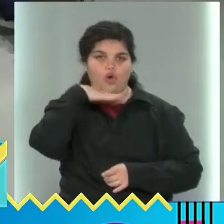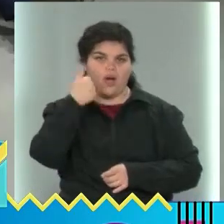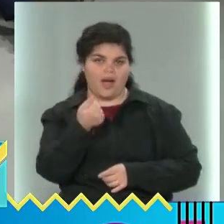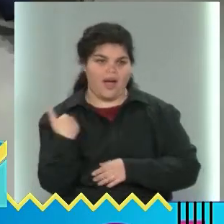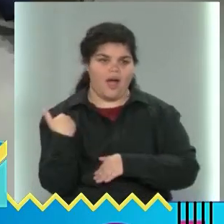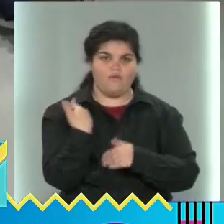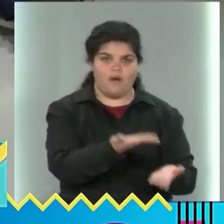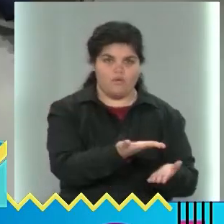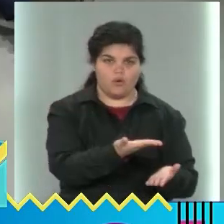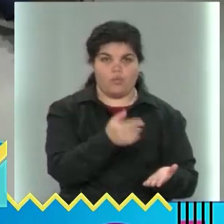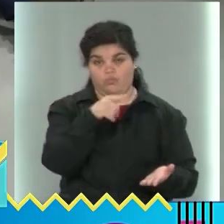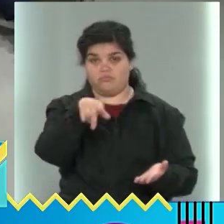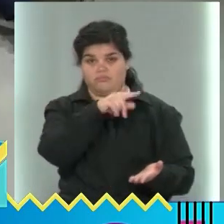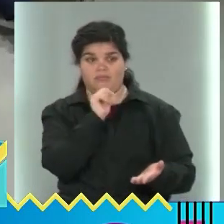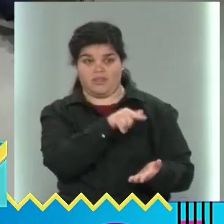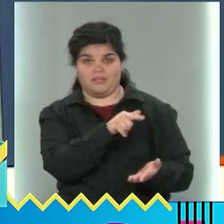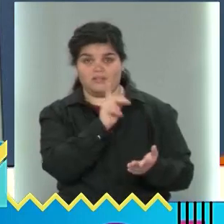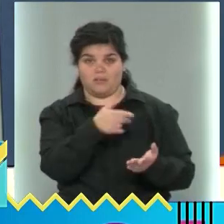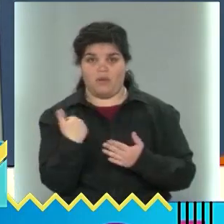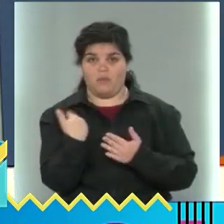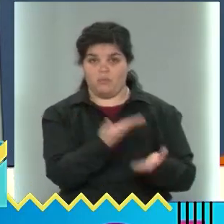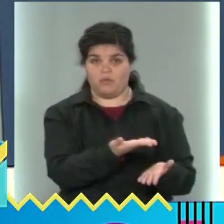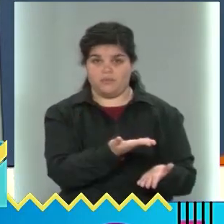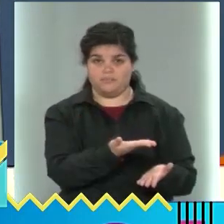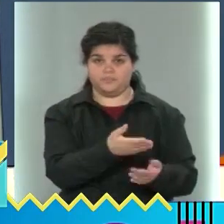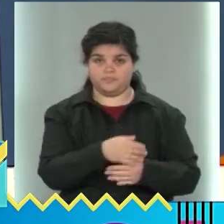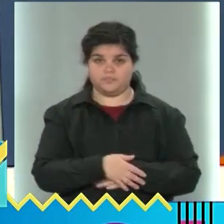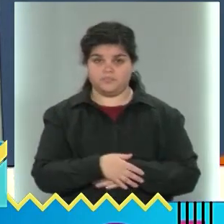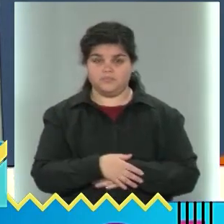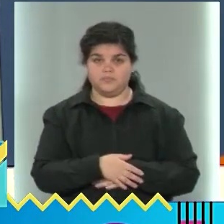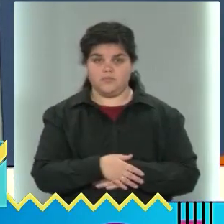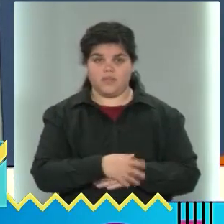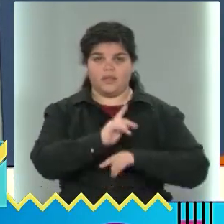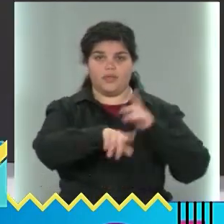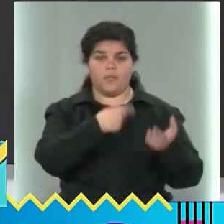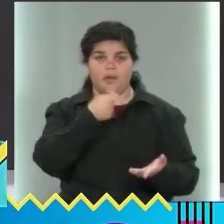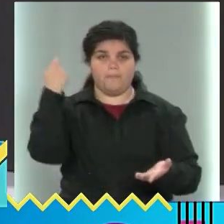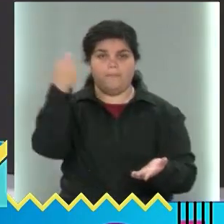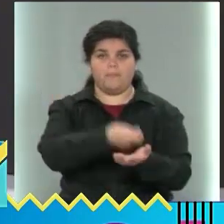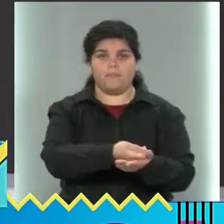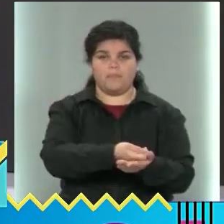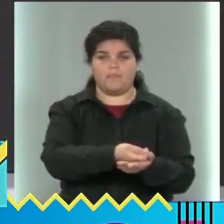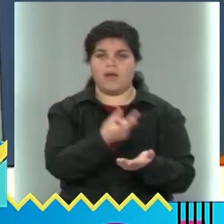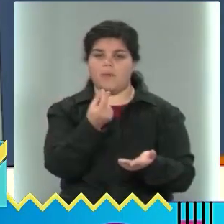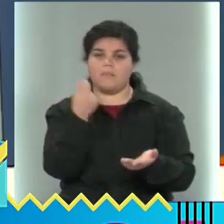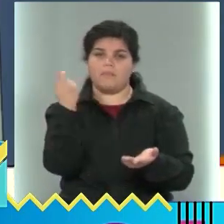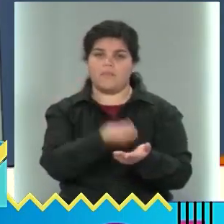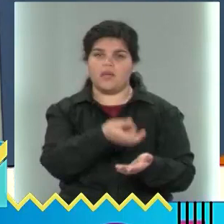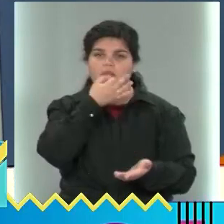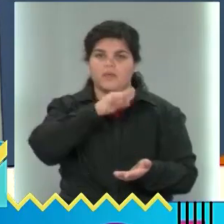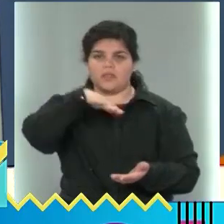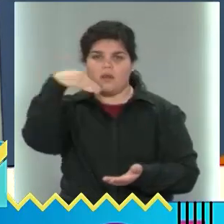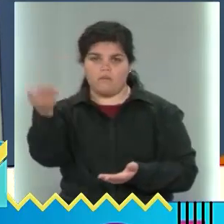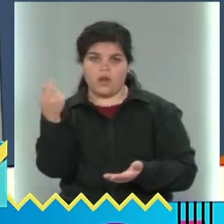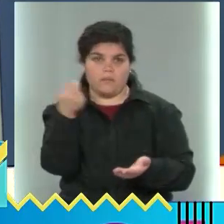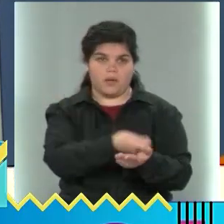a pesar de ustedes, beneficio a las ojeras de no pagar el arancel por exportación, donde